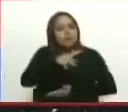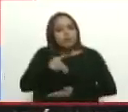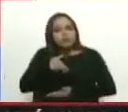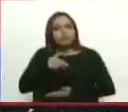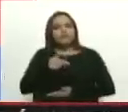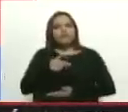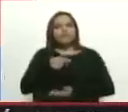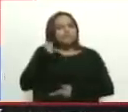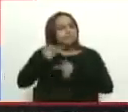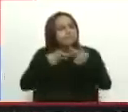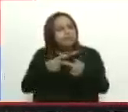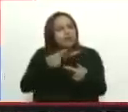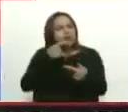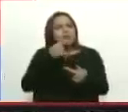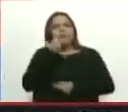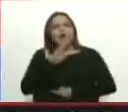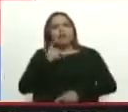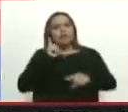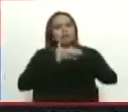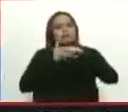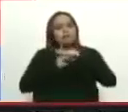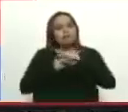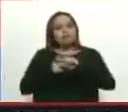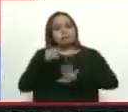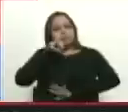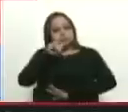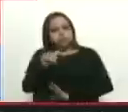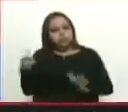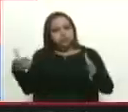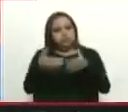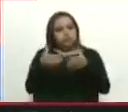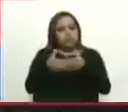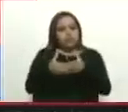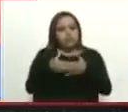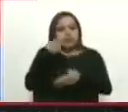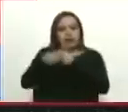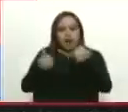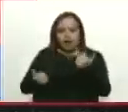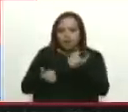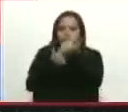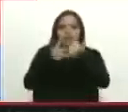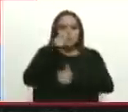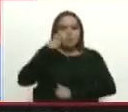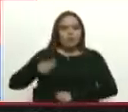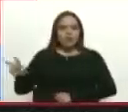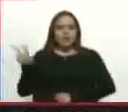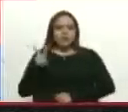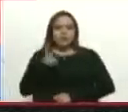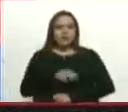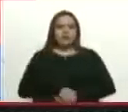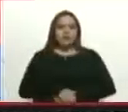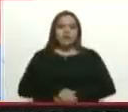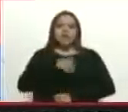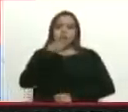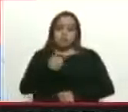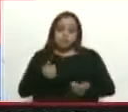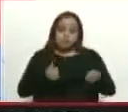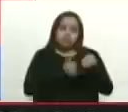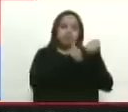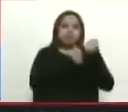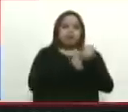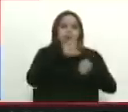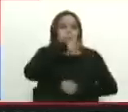buenas noticias de estas reuniones, para favorecer al pueblo de Venezuela y para favorecer al pueblo de Brasil, favorecer a los